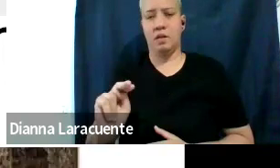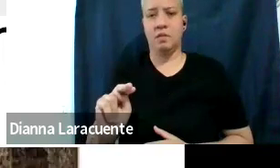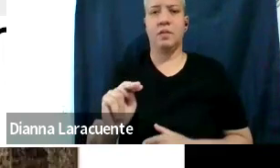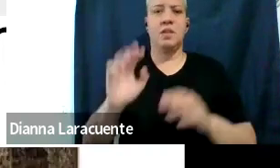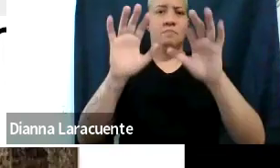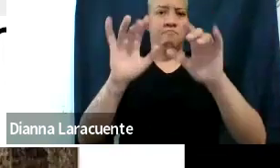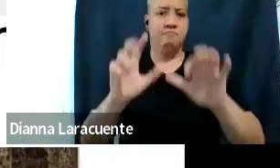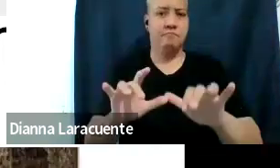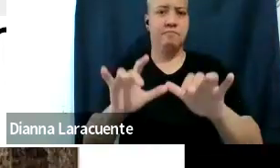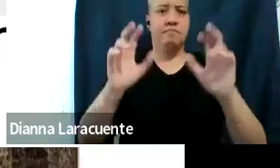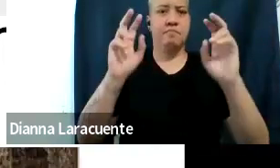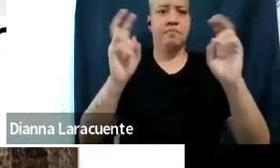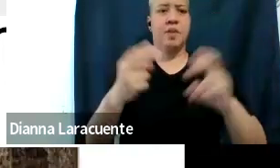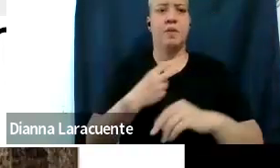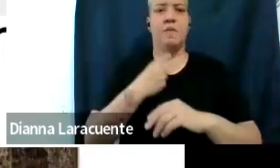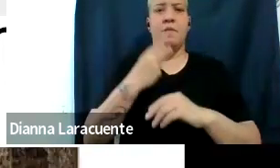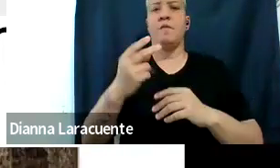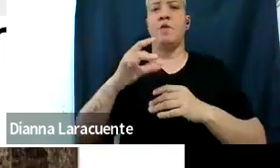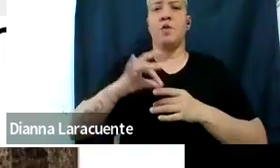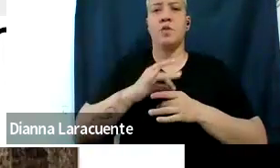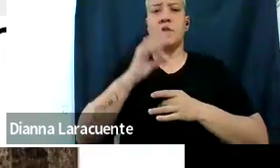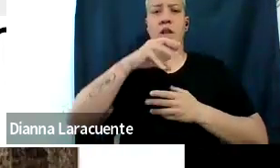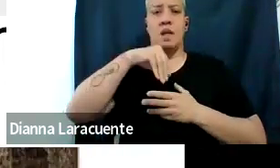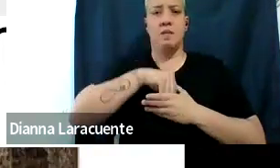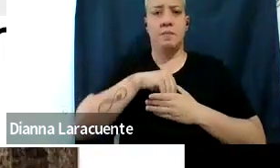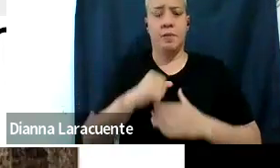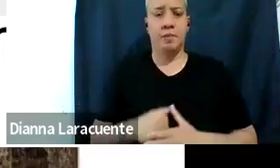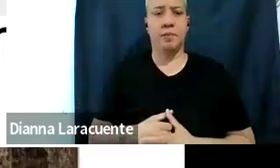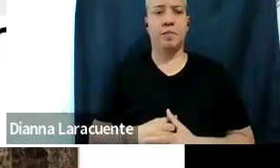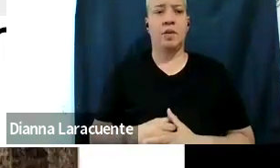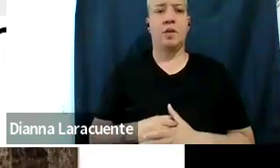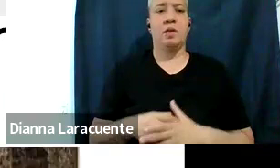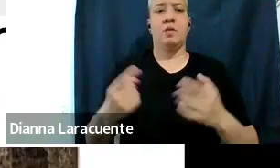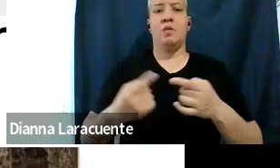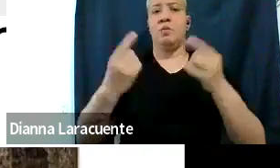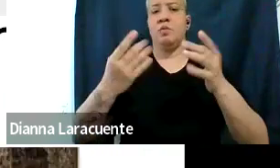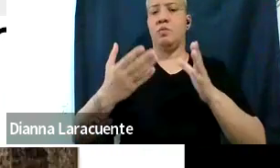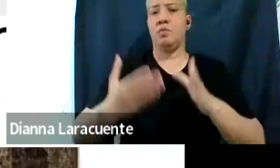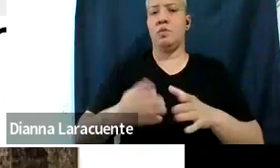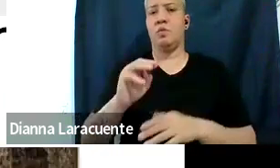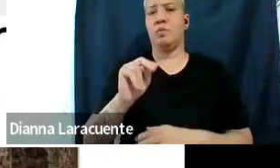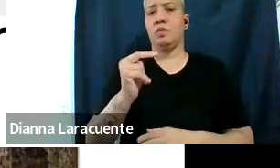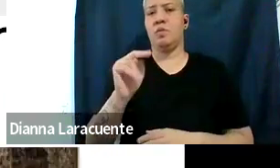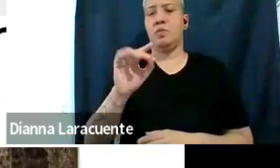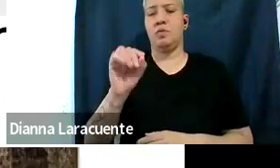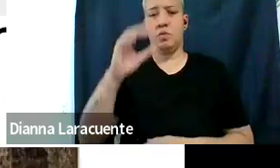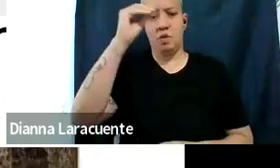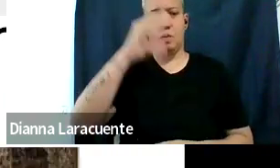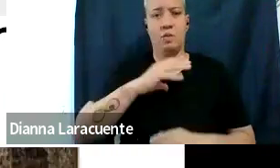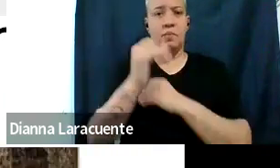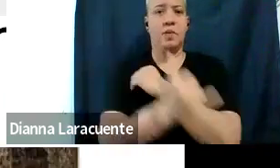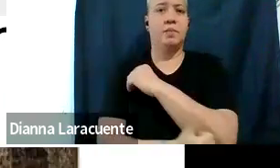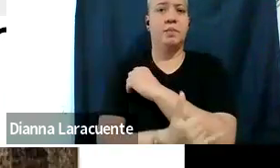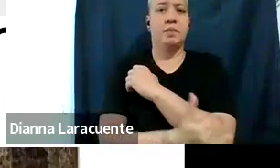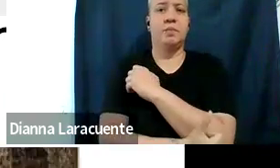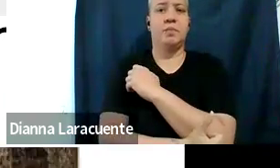artículo que se titulado Voz del Alma, y decían, los adversarios de Muñoz Rivera lo llamaron el hombre patria, y